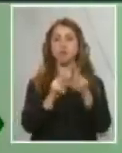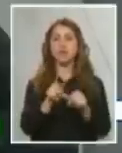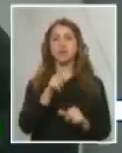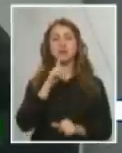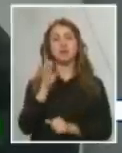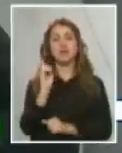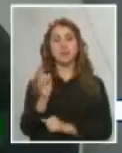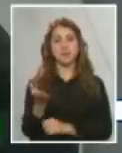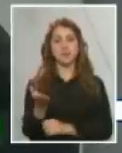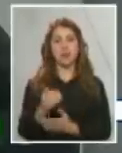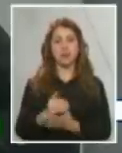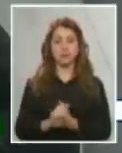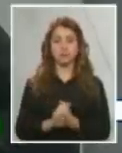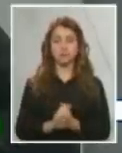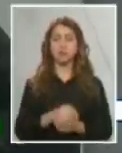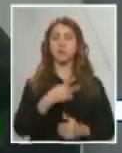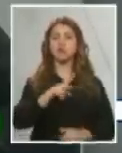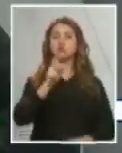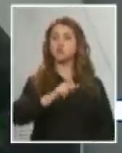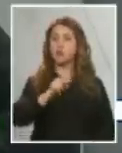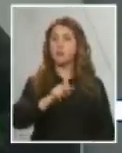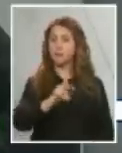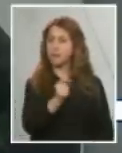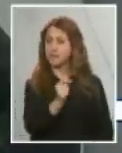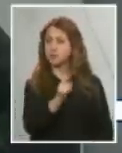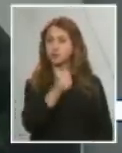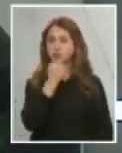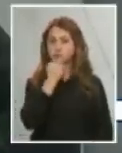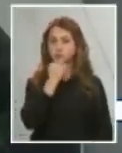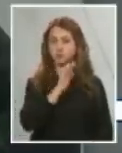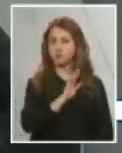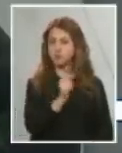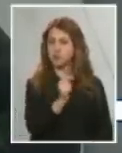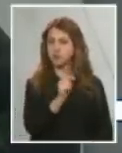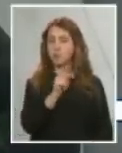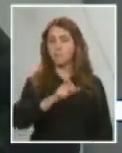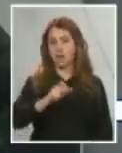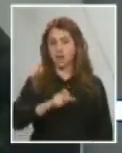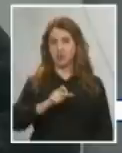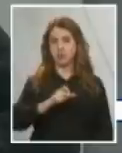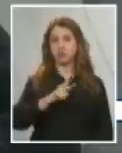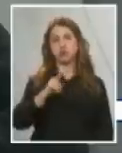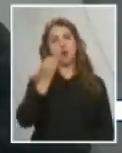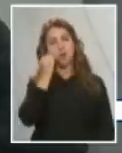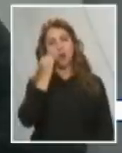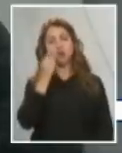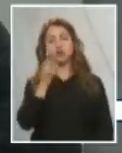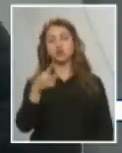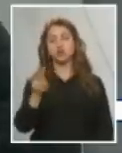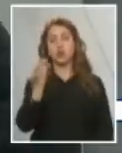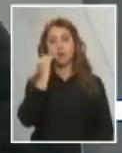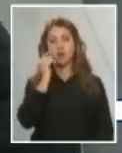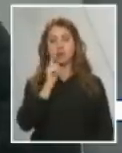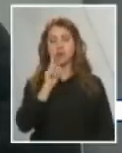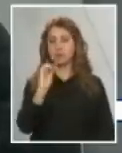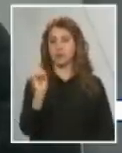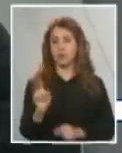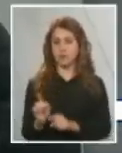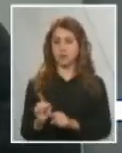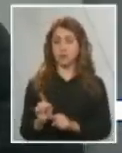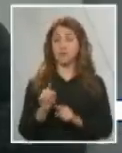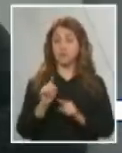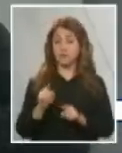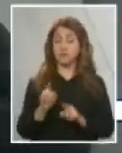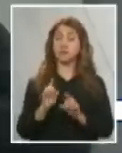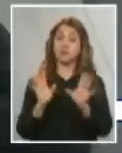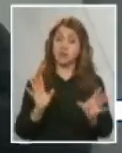discapacidad? Su padre, si no me equivoco. Sí. Su abuelo. Y en